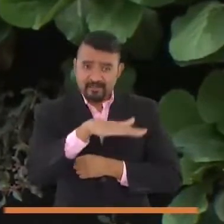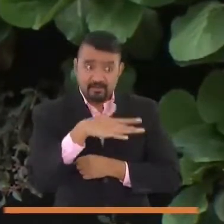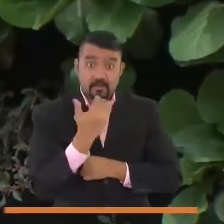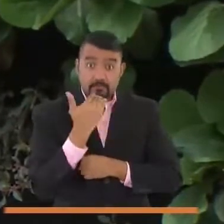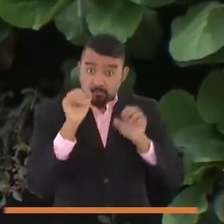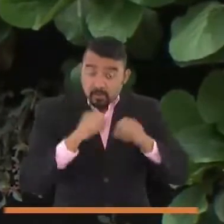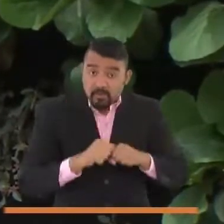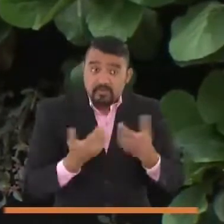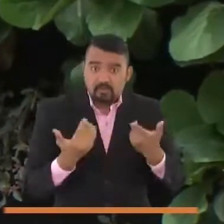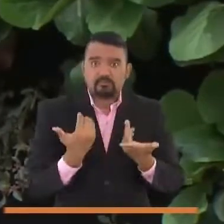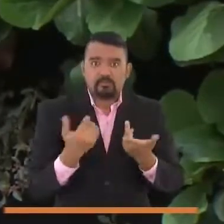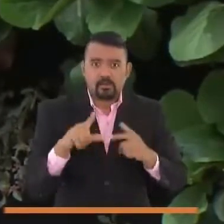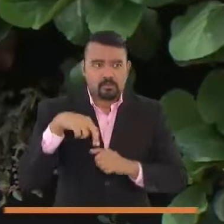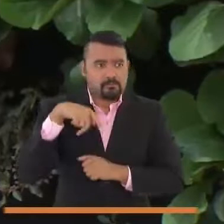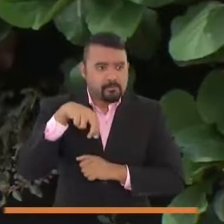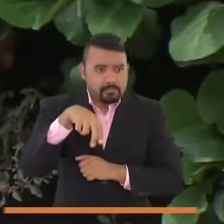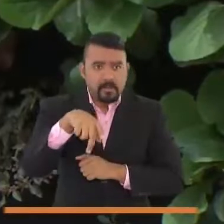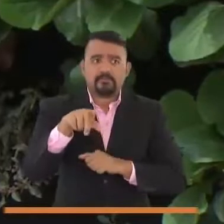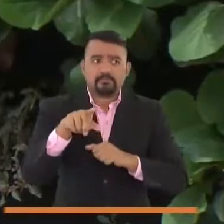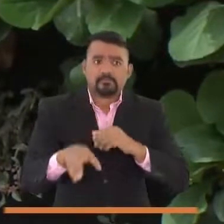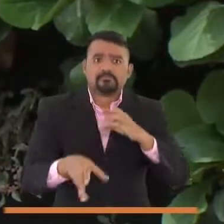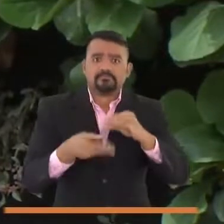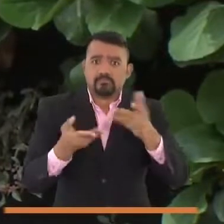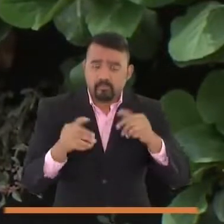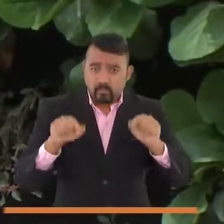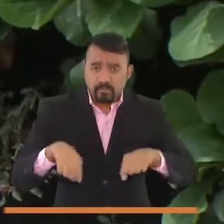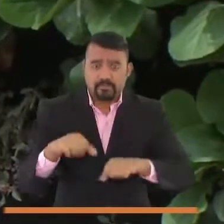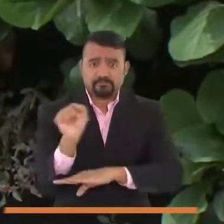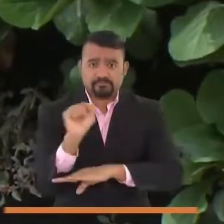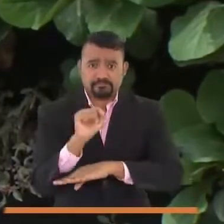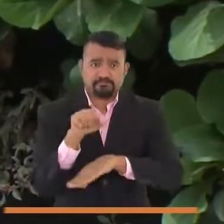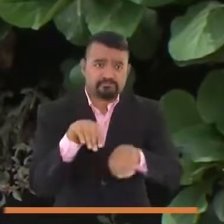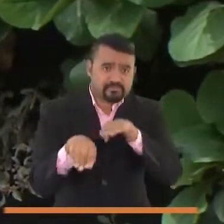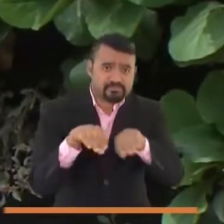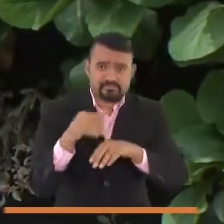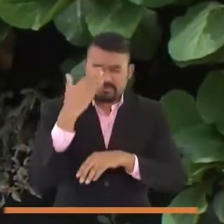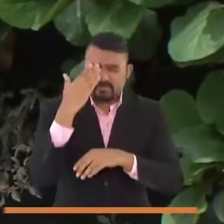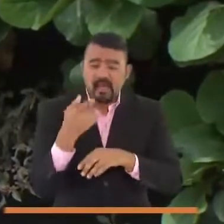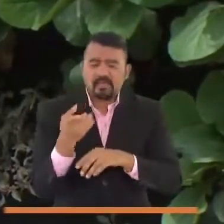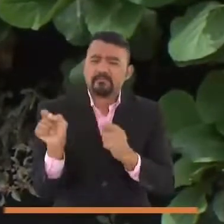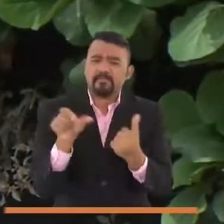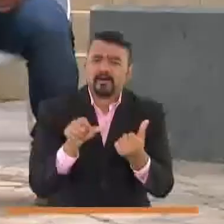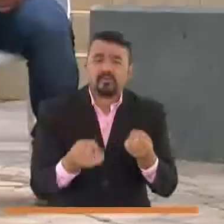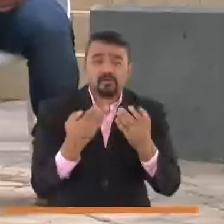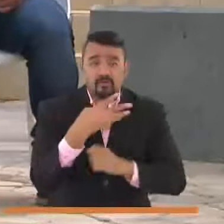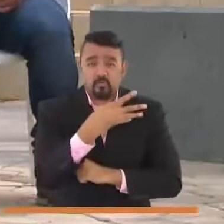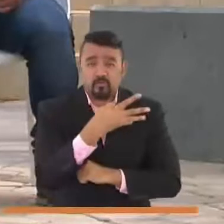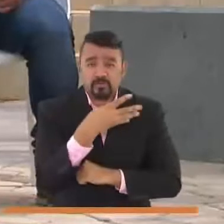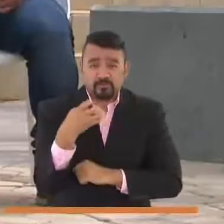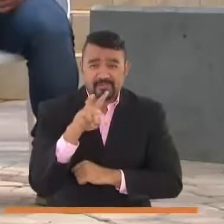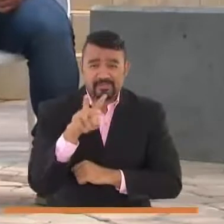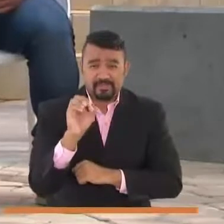la movilidad peatonal y vehicular de este sector residencial. Inversión, 470 millones de